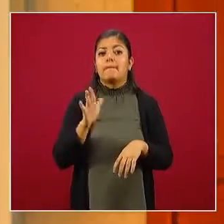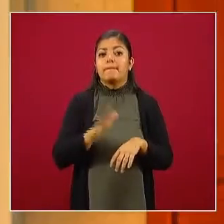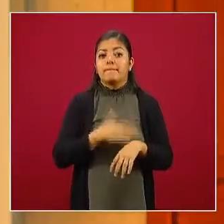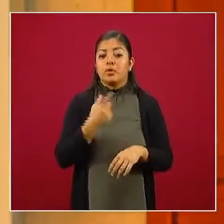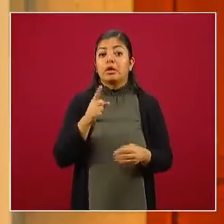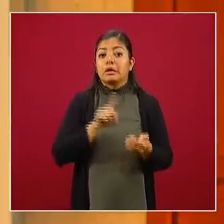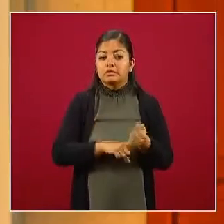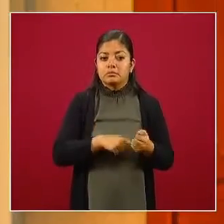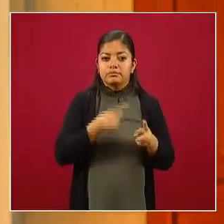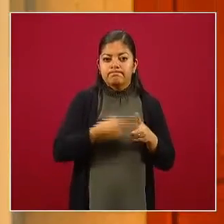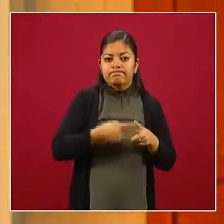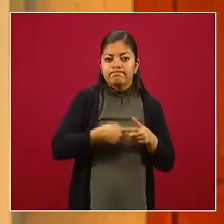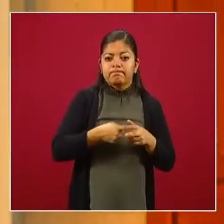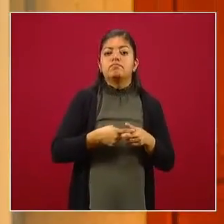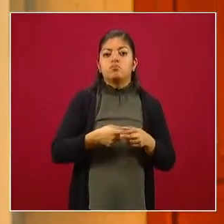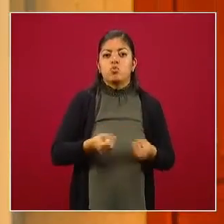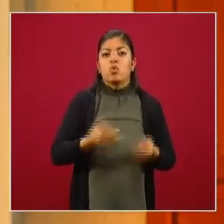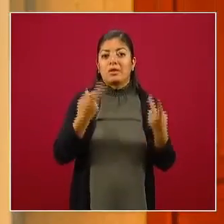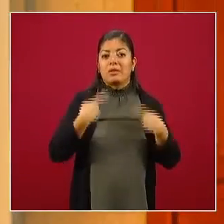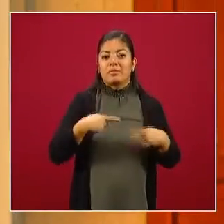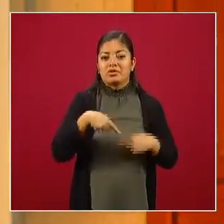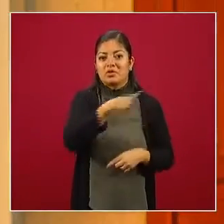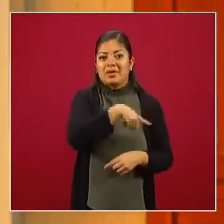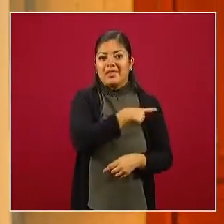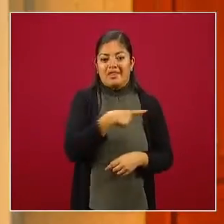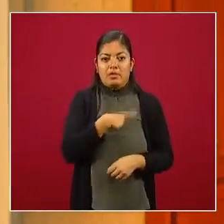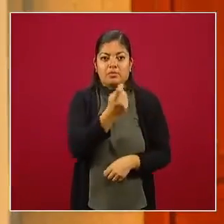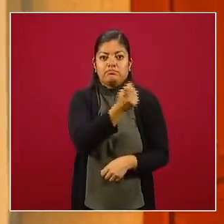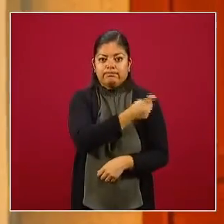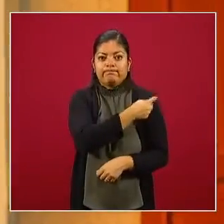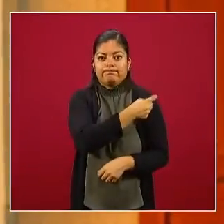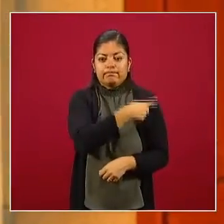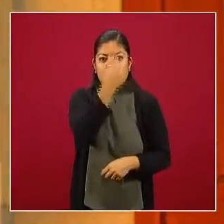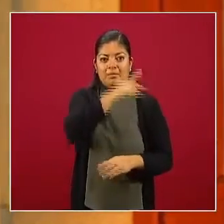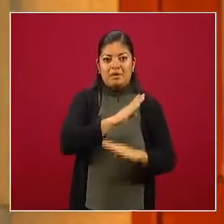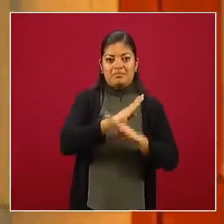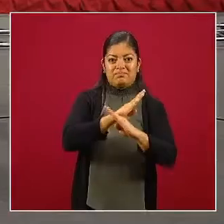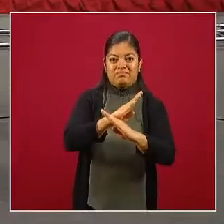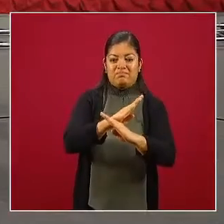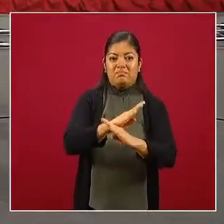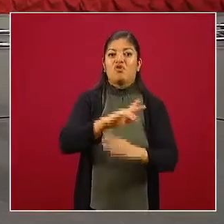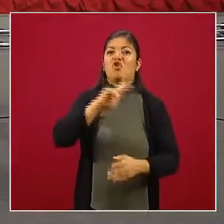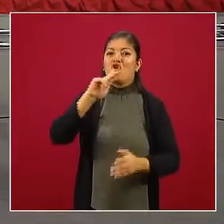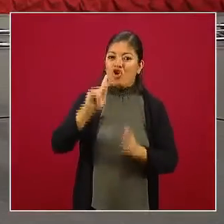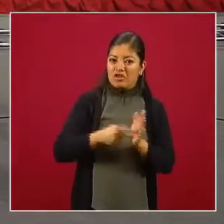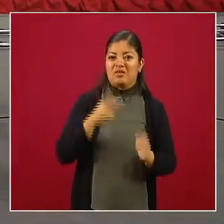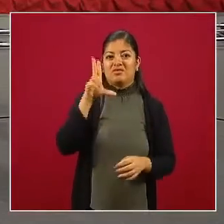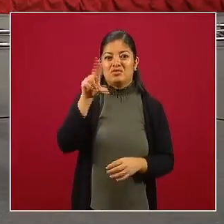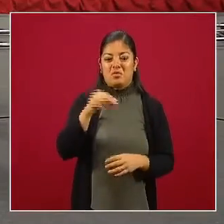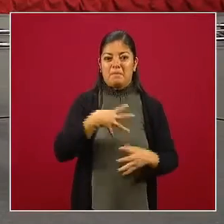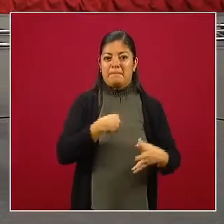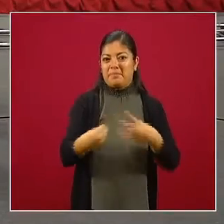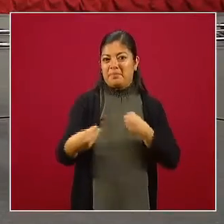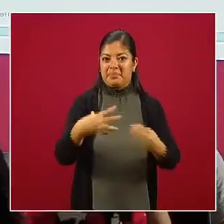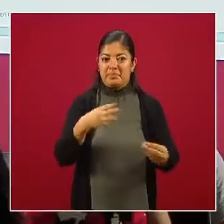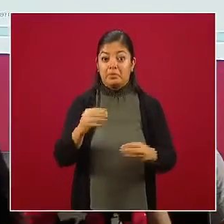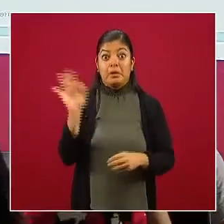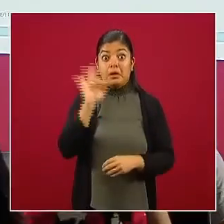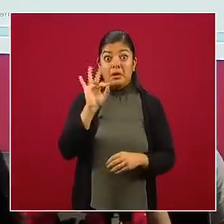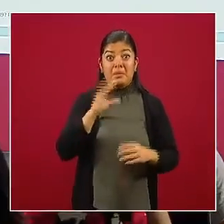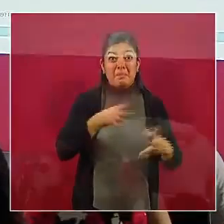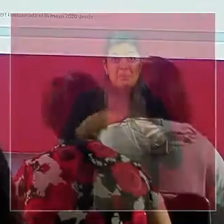proporción de personas que deben ser inmunizadas para garantizar que no ocurra un brote o que si ocurre un brote no se